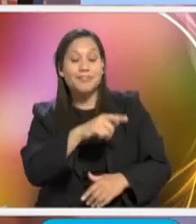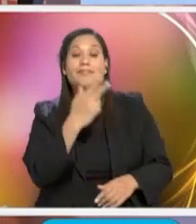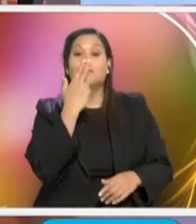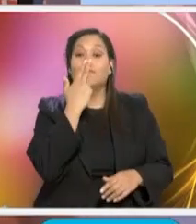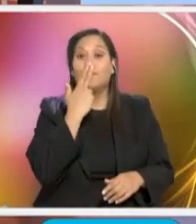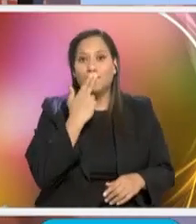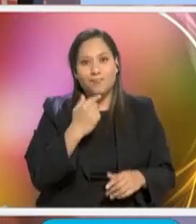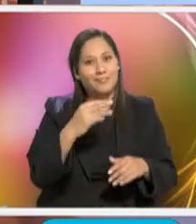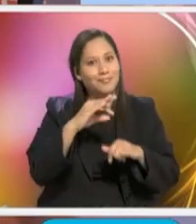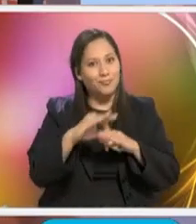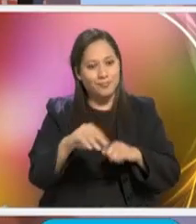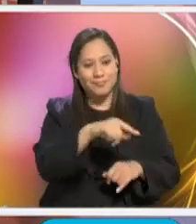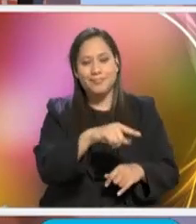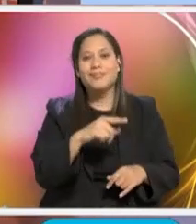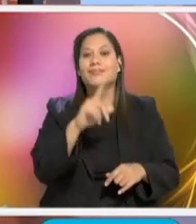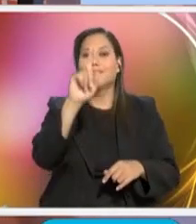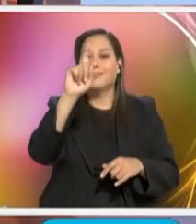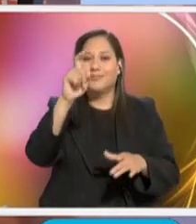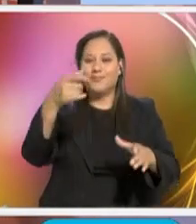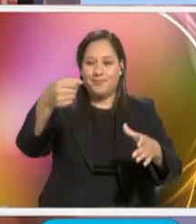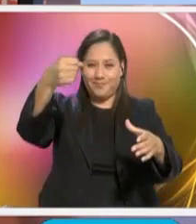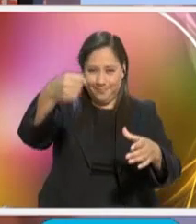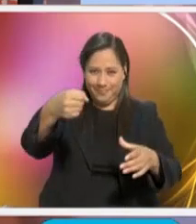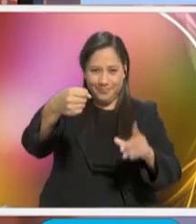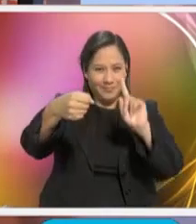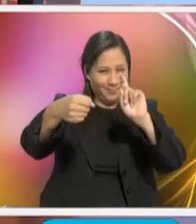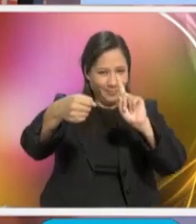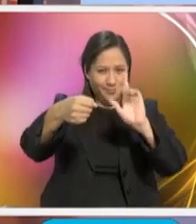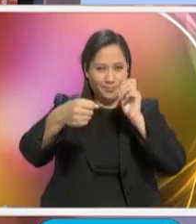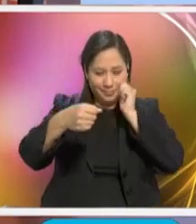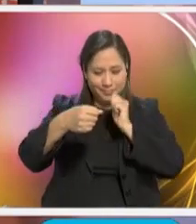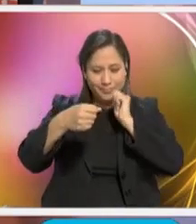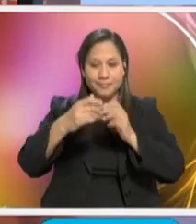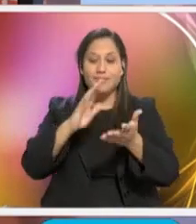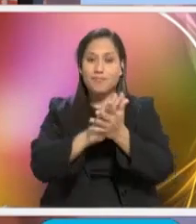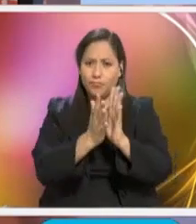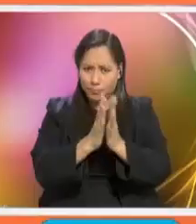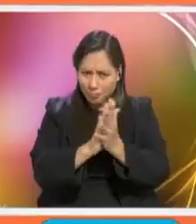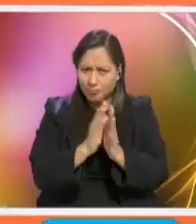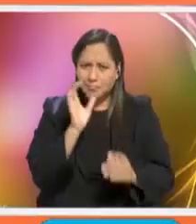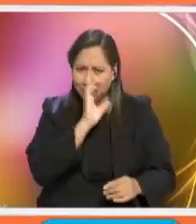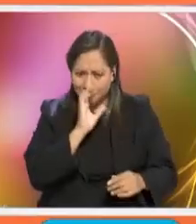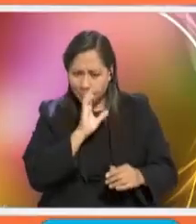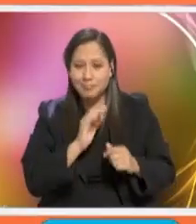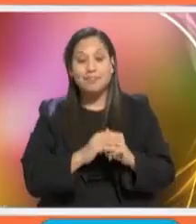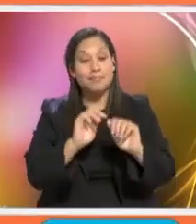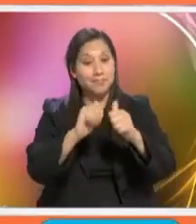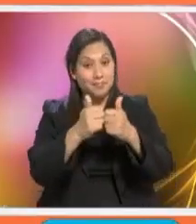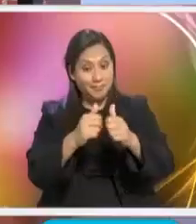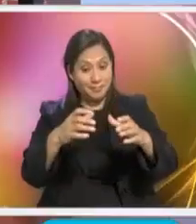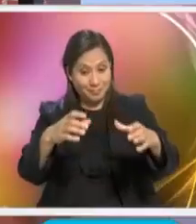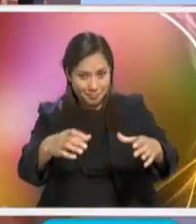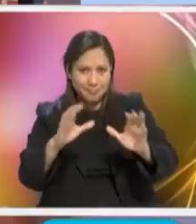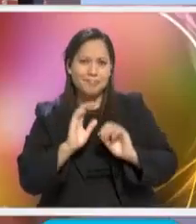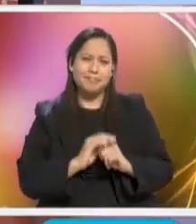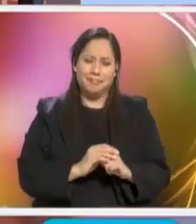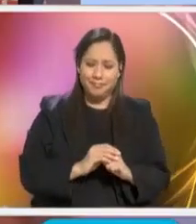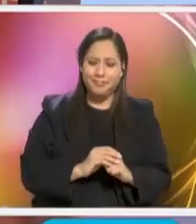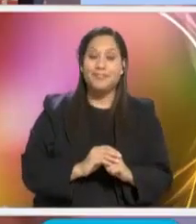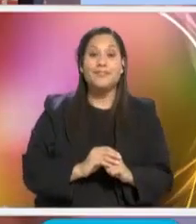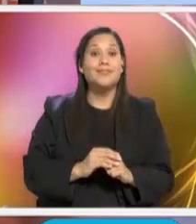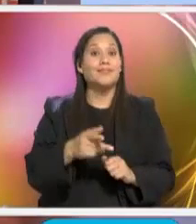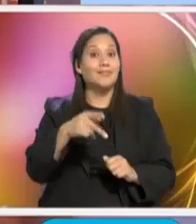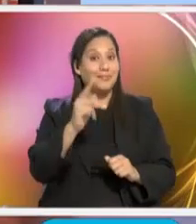Ah, y eso sí, tu agua fresca. Eso, ¿no? claro. Tortillitas calientitas a Pan, mano, ¿no? pancitos.